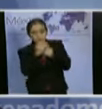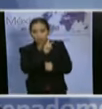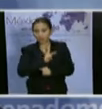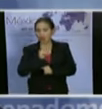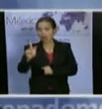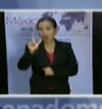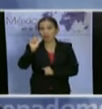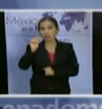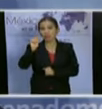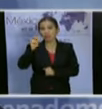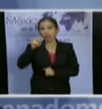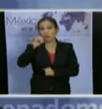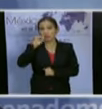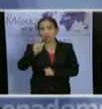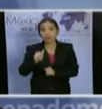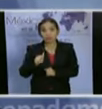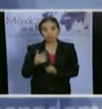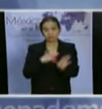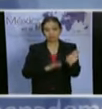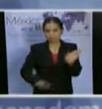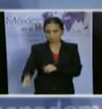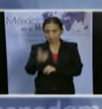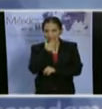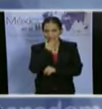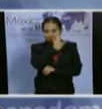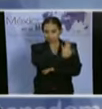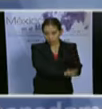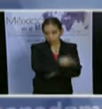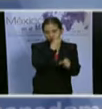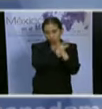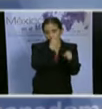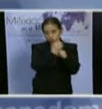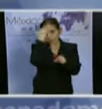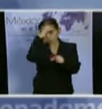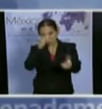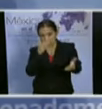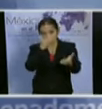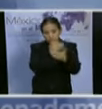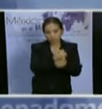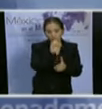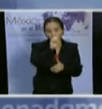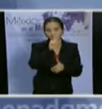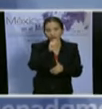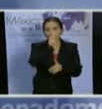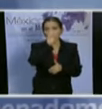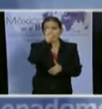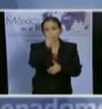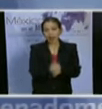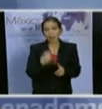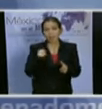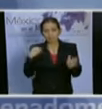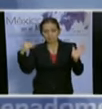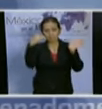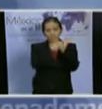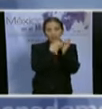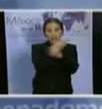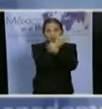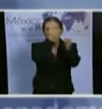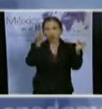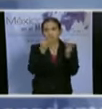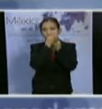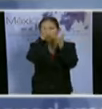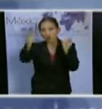Letonia. En el ámbito del Reino Unido, que ha sido mi segunda experiencia, Oxfam publicó una serie de informes